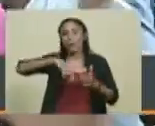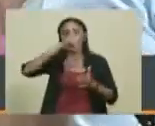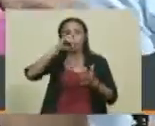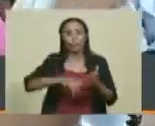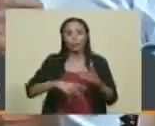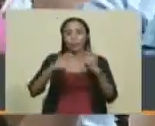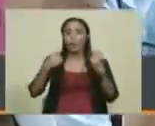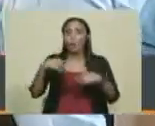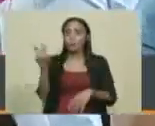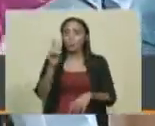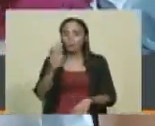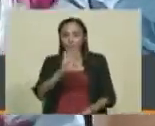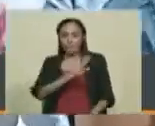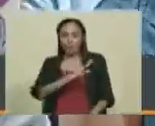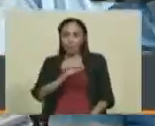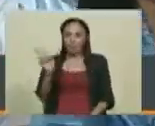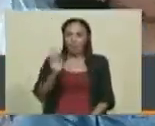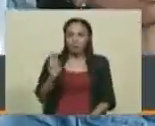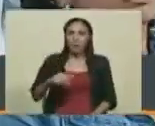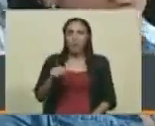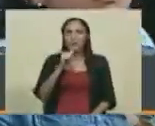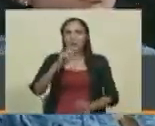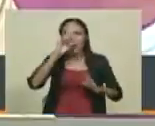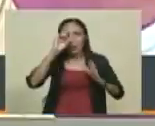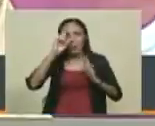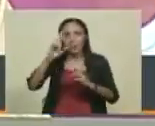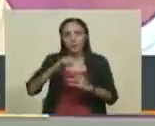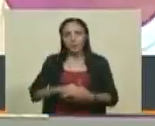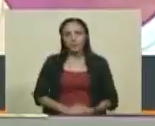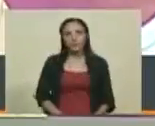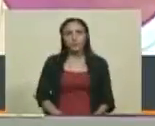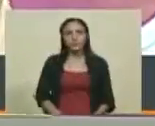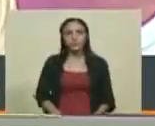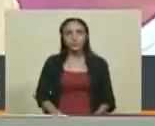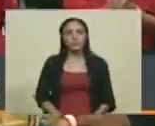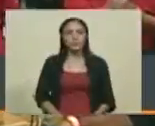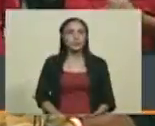Venezuela es Venezuela y a Venezuela se respeta.